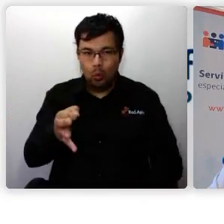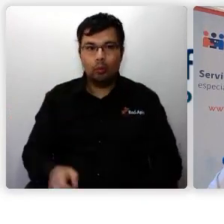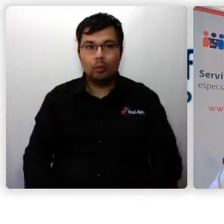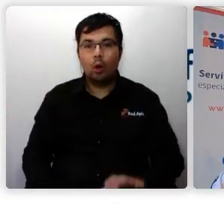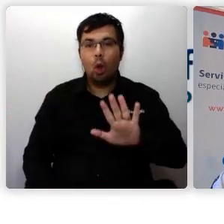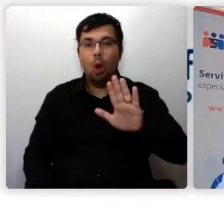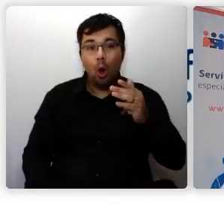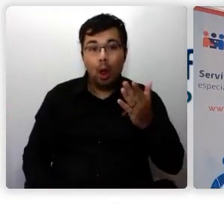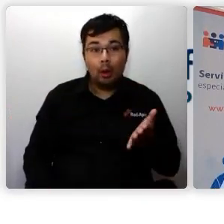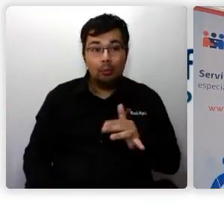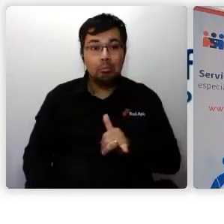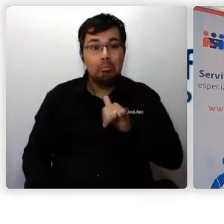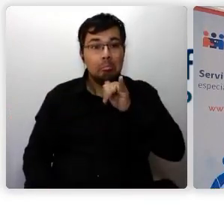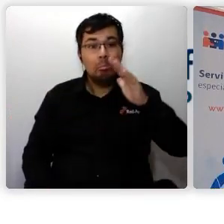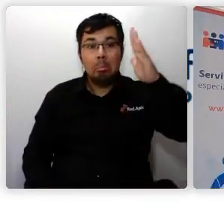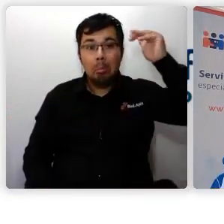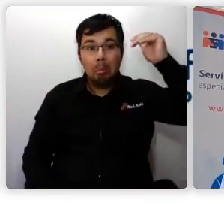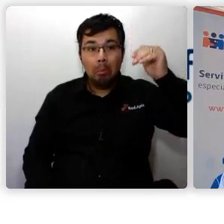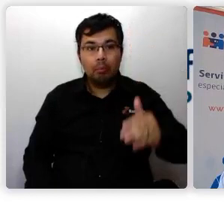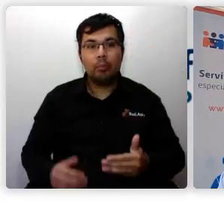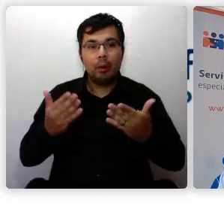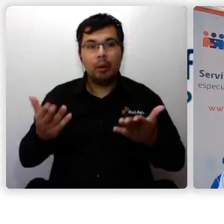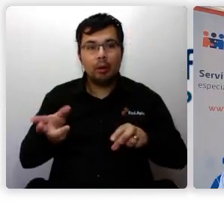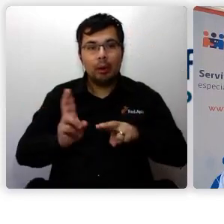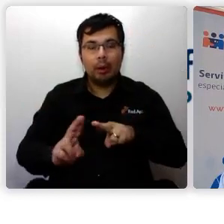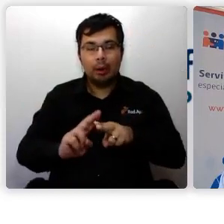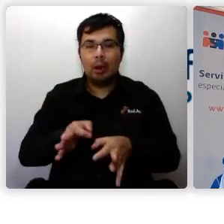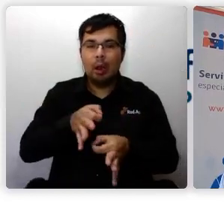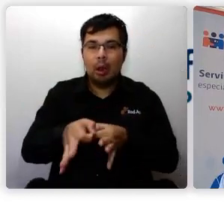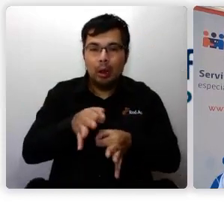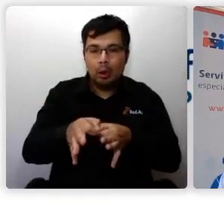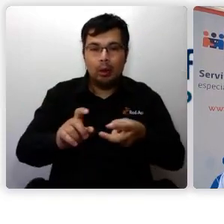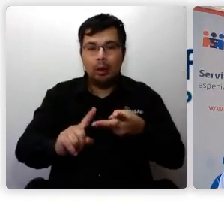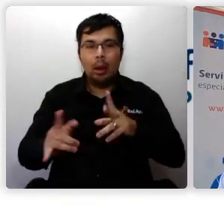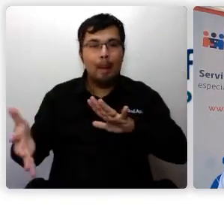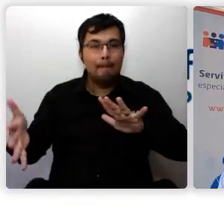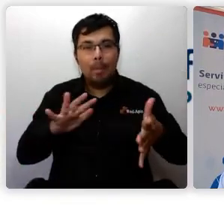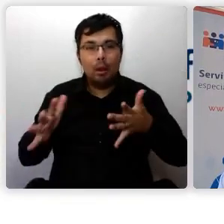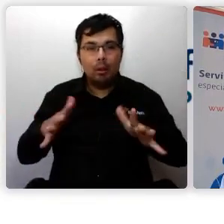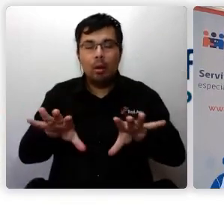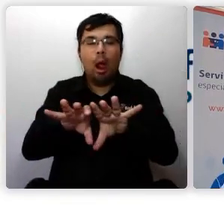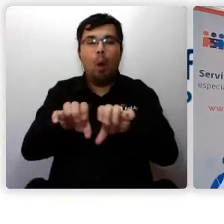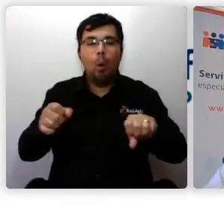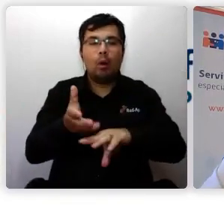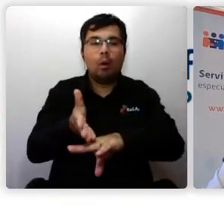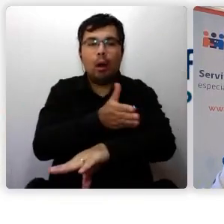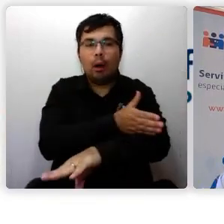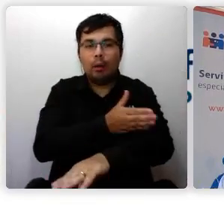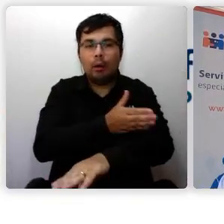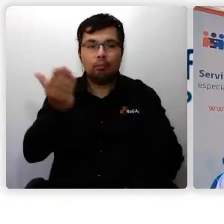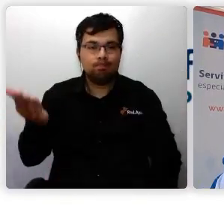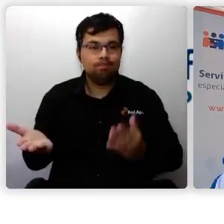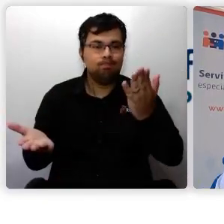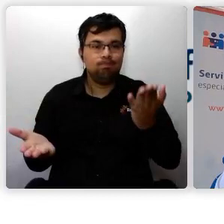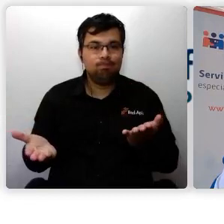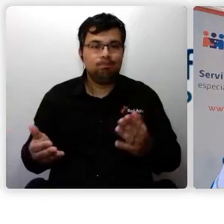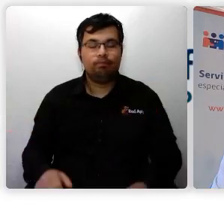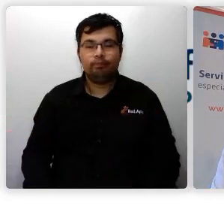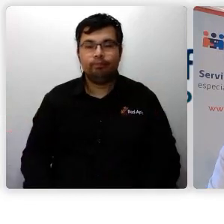lo convertimos en orientación, en mediación, en representación, lo que sea, de mutuo acuerdo. Y ahí empezamos justamente,